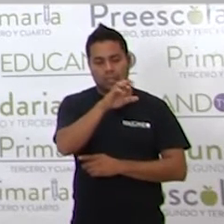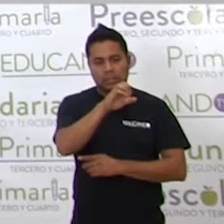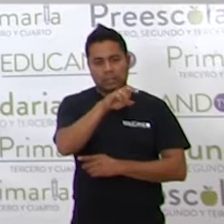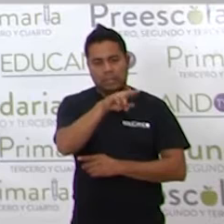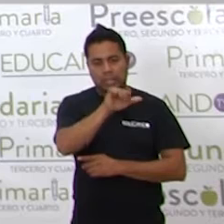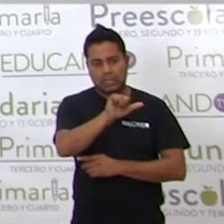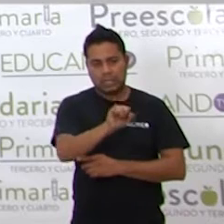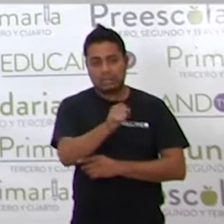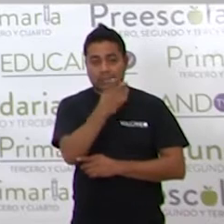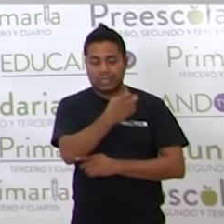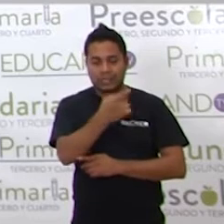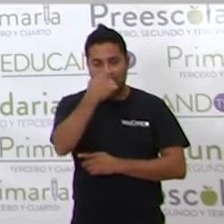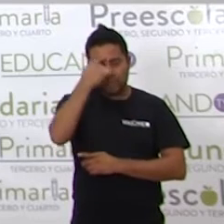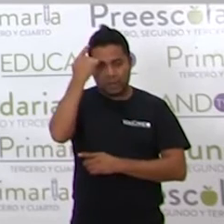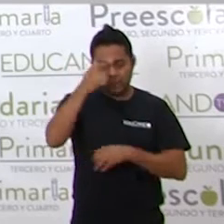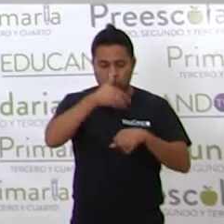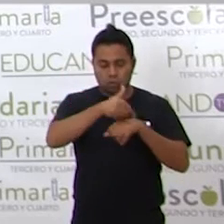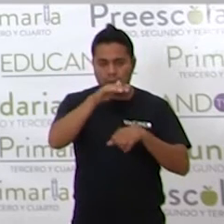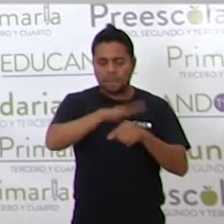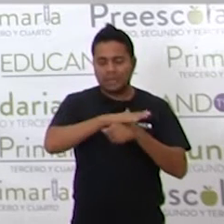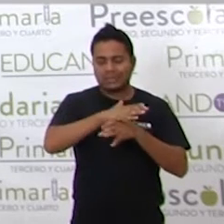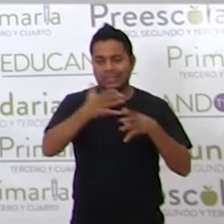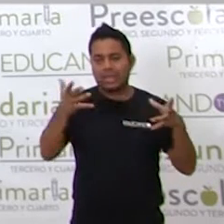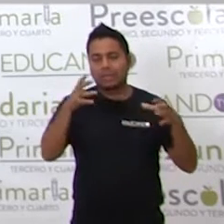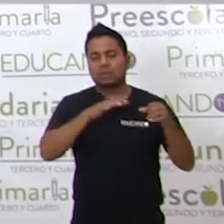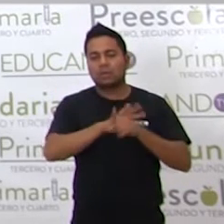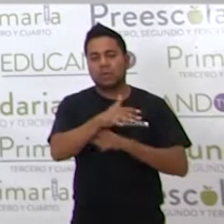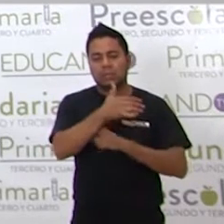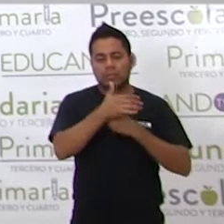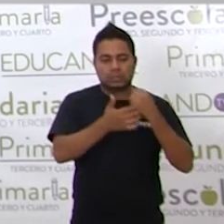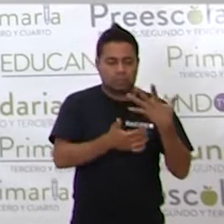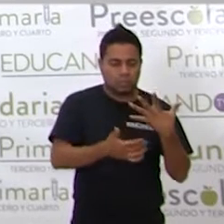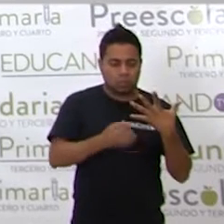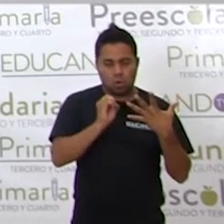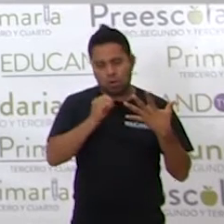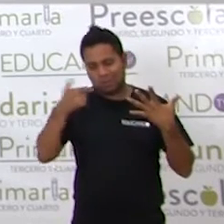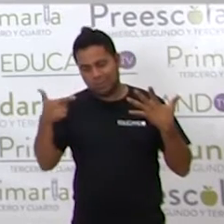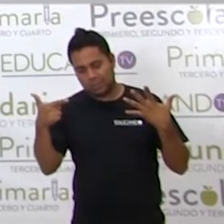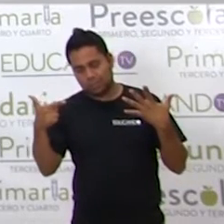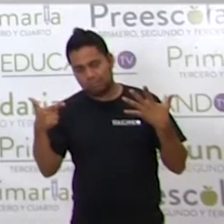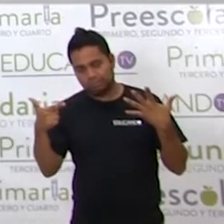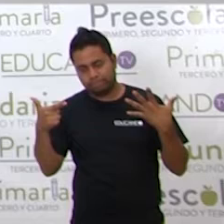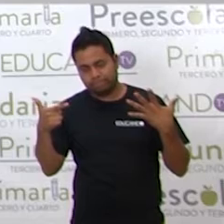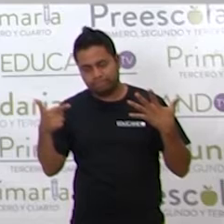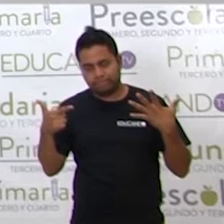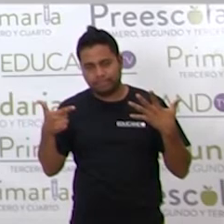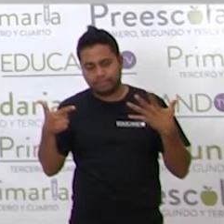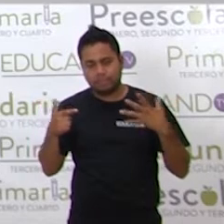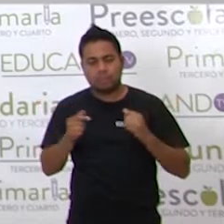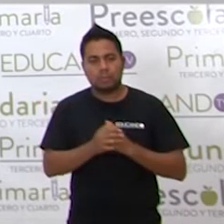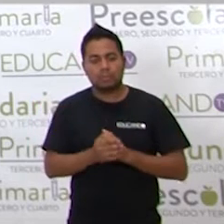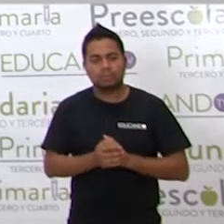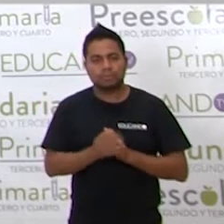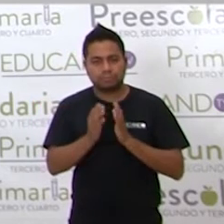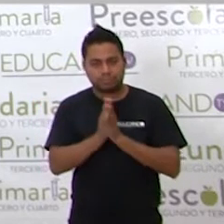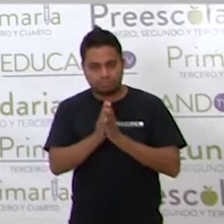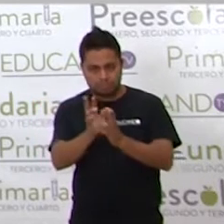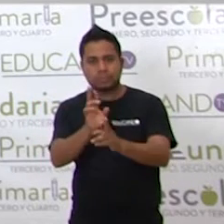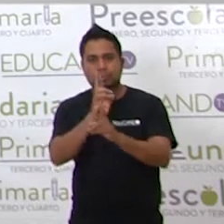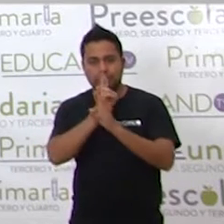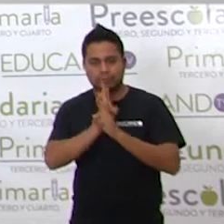fácil así. ¿Qué número es mayor? ¿5 o 7? Por favor,